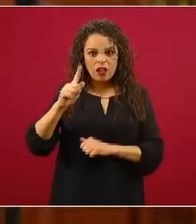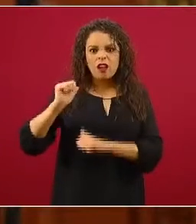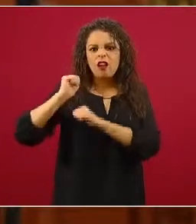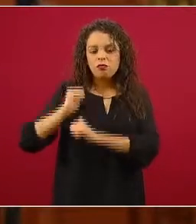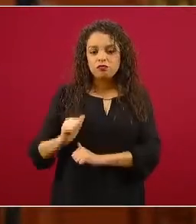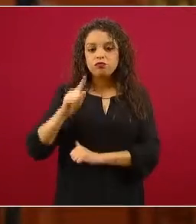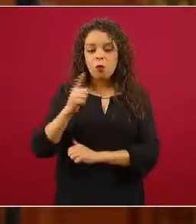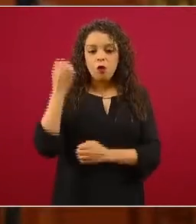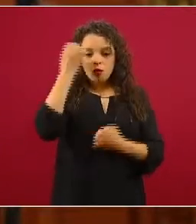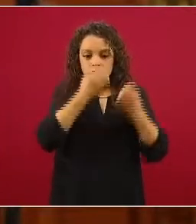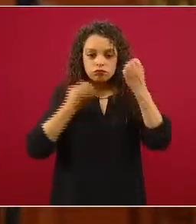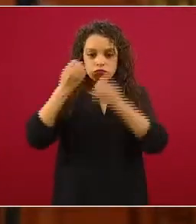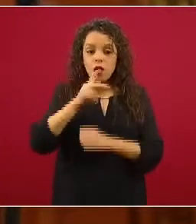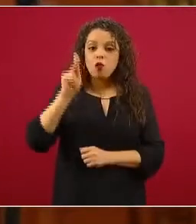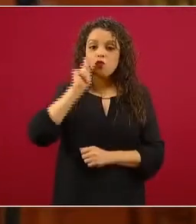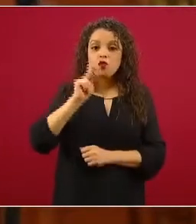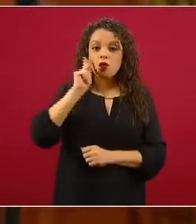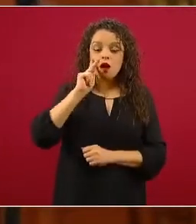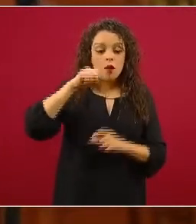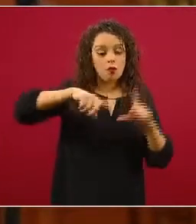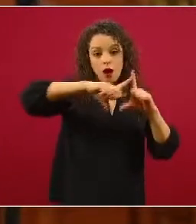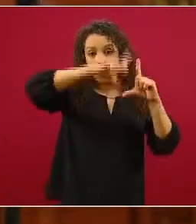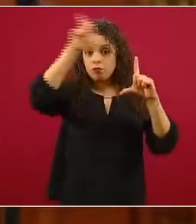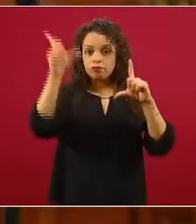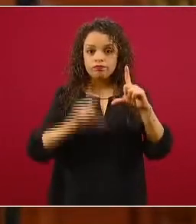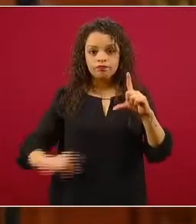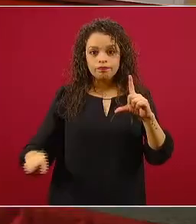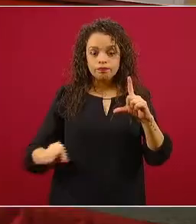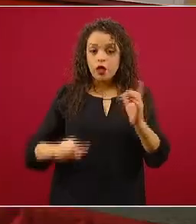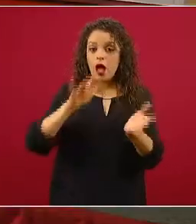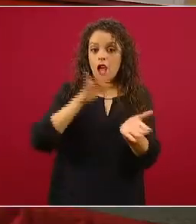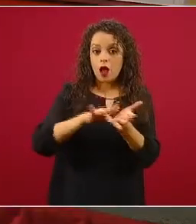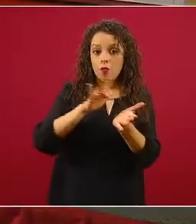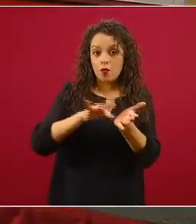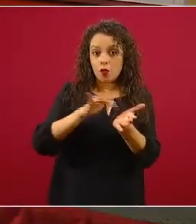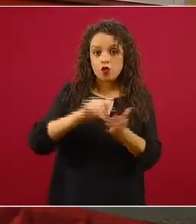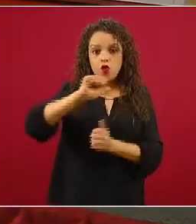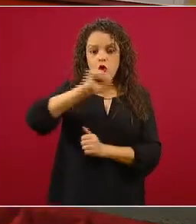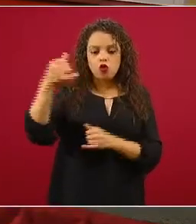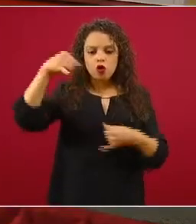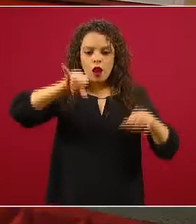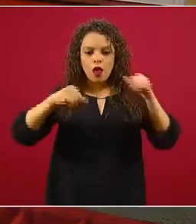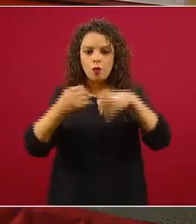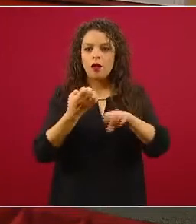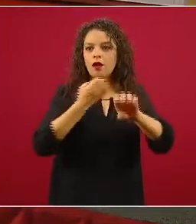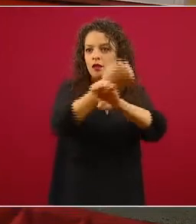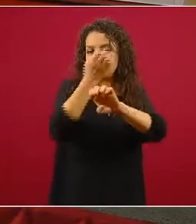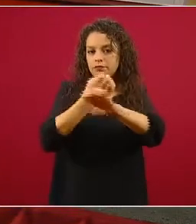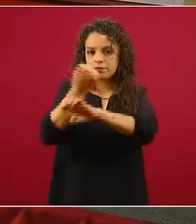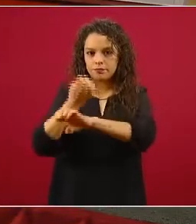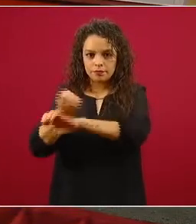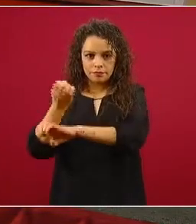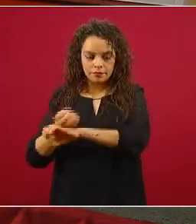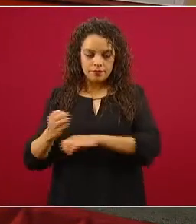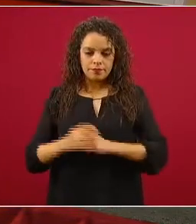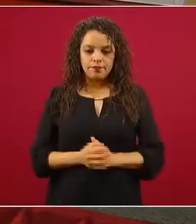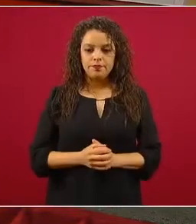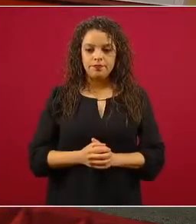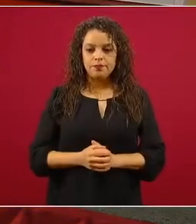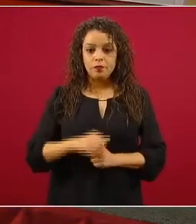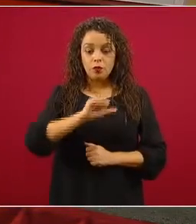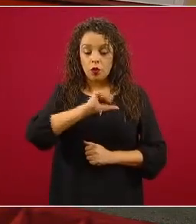país, con ayuda de los laboratorios estatales. El equipo de protección del personal, que es